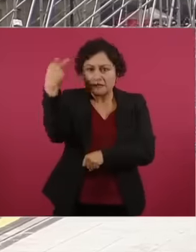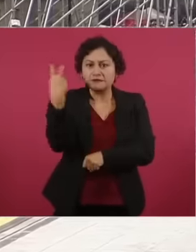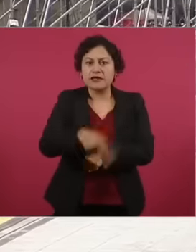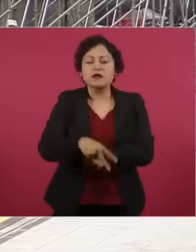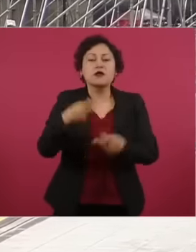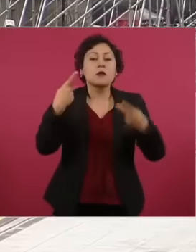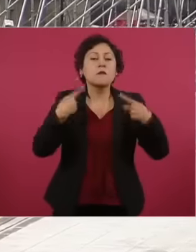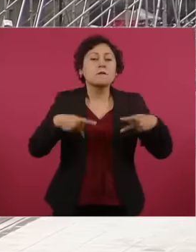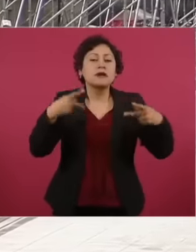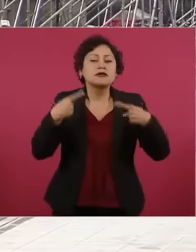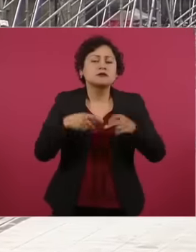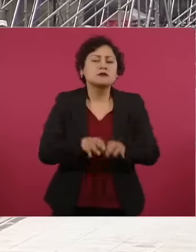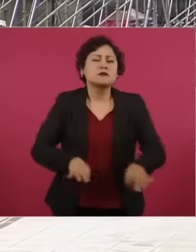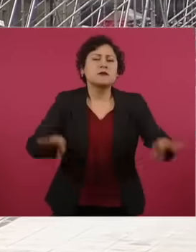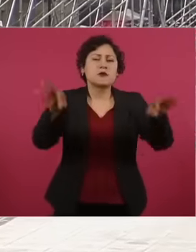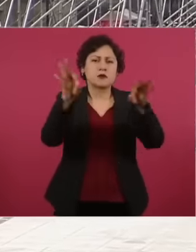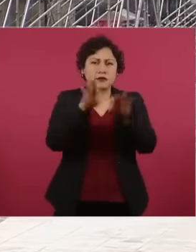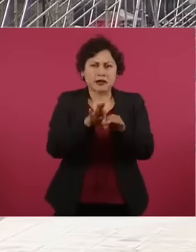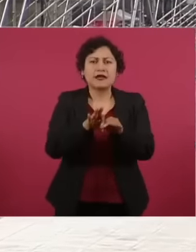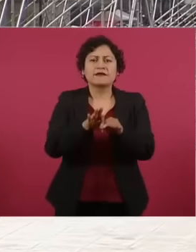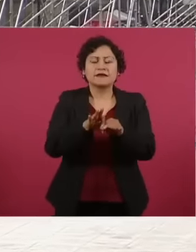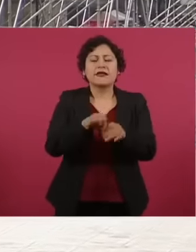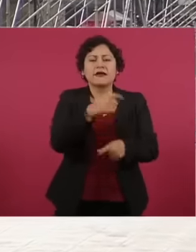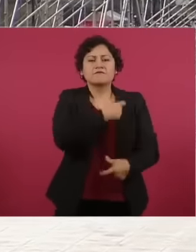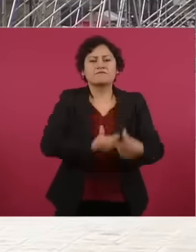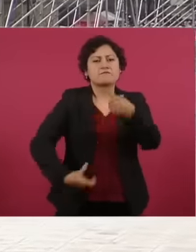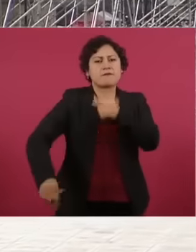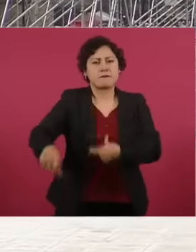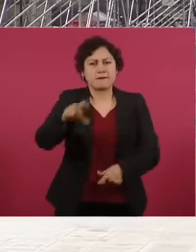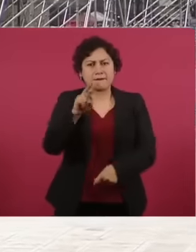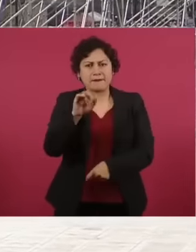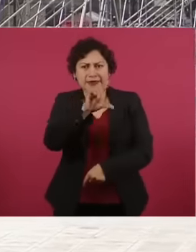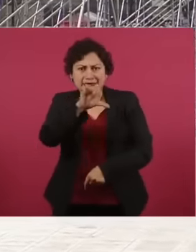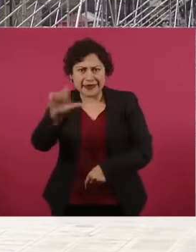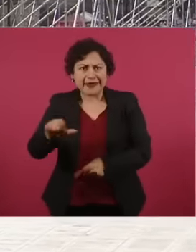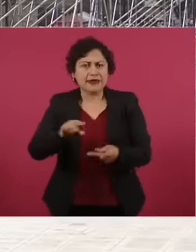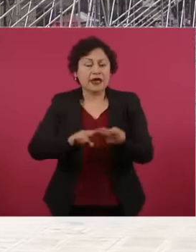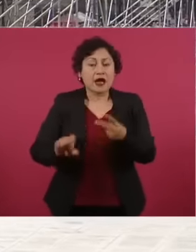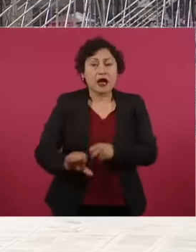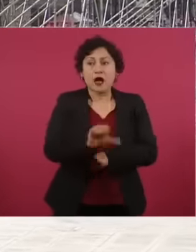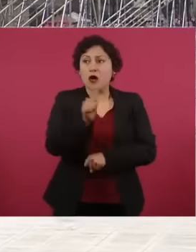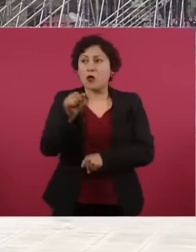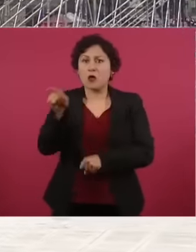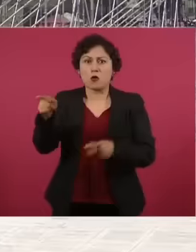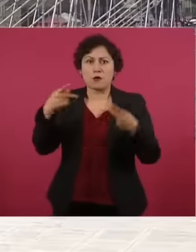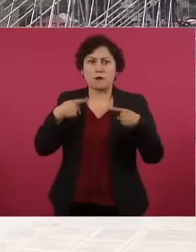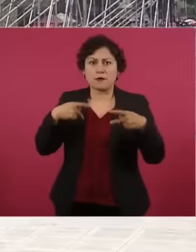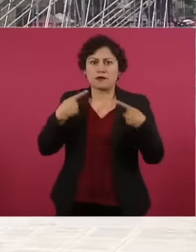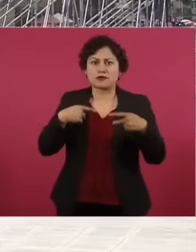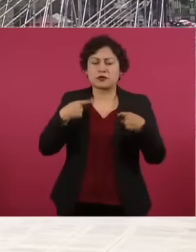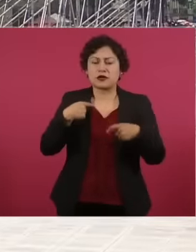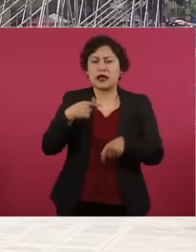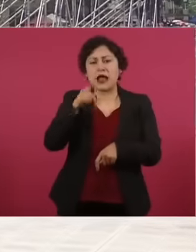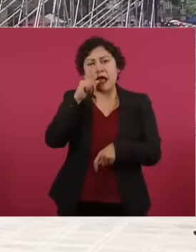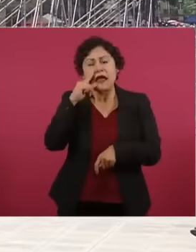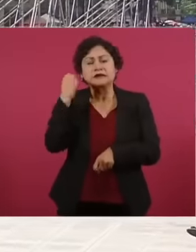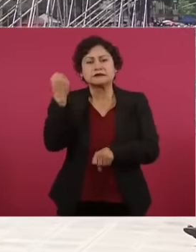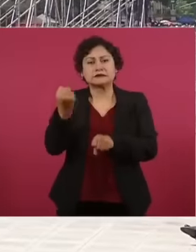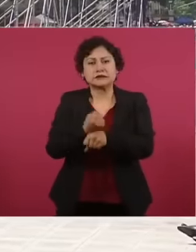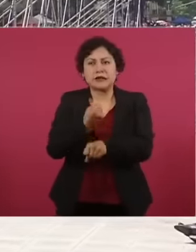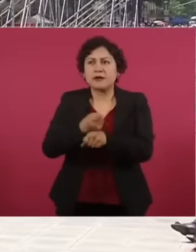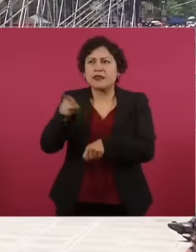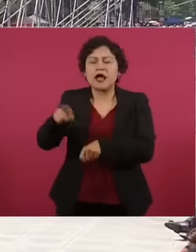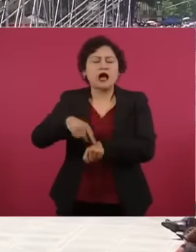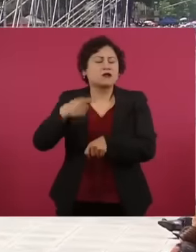Villa, y el más auténtico defensor de los campesinos, Emiliano Zapata,